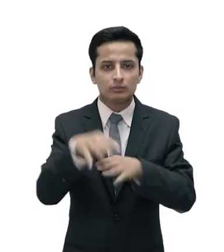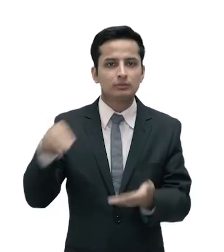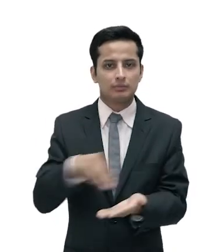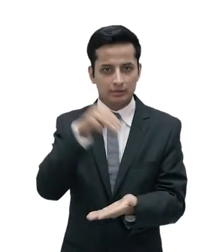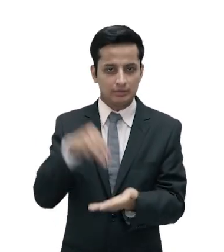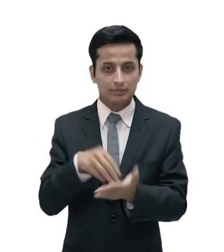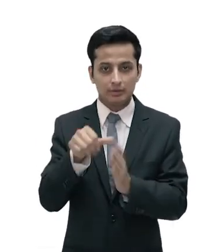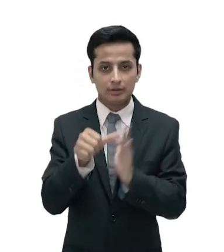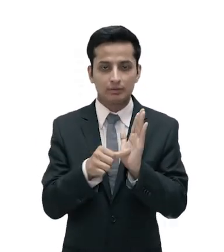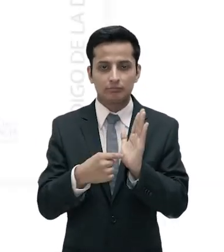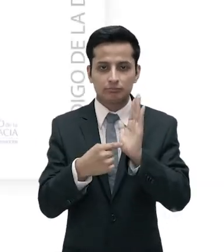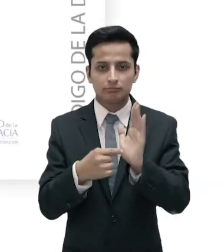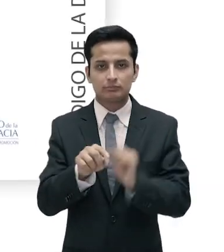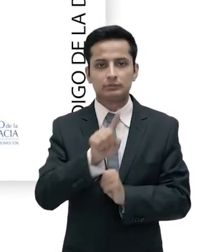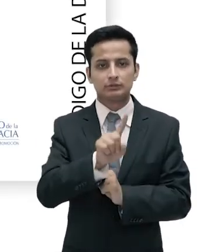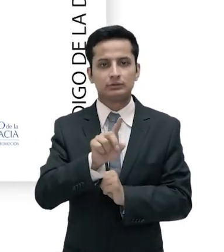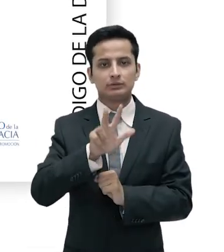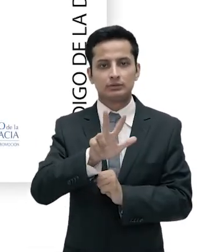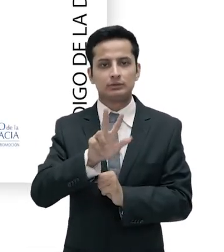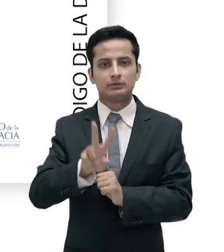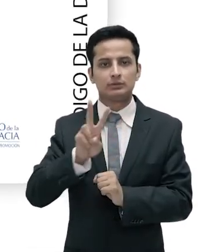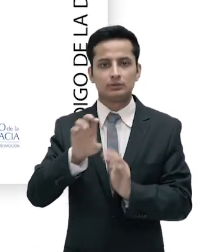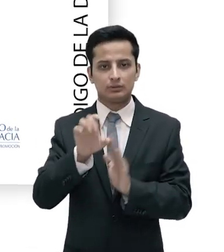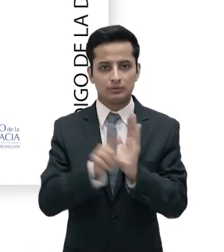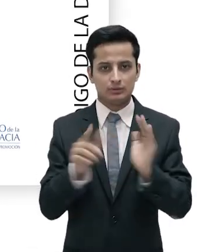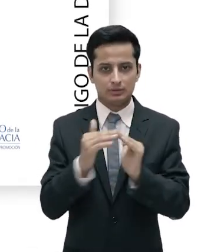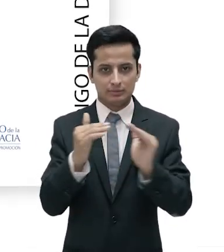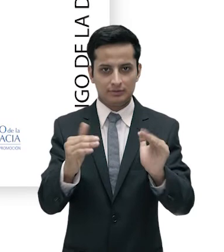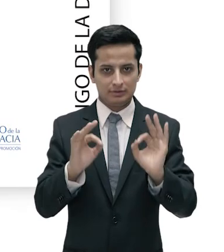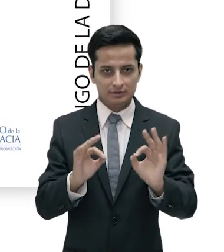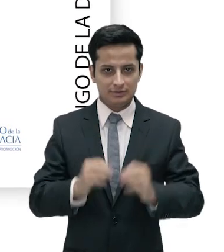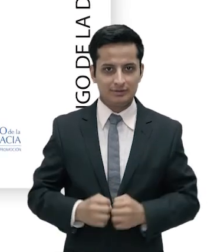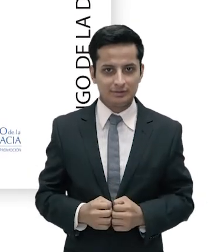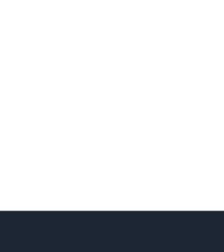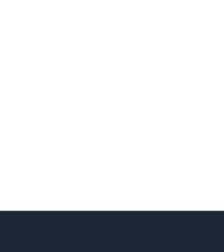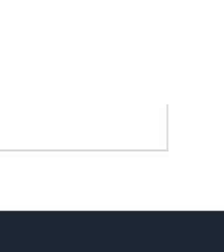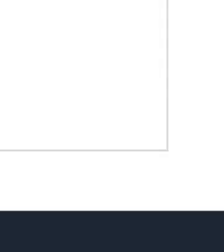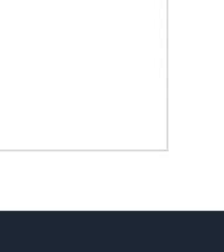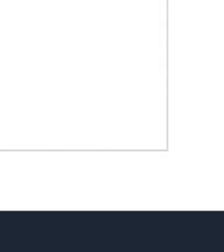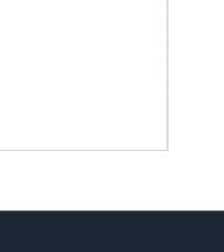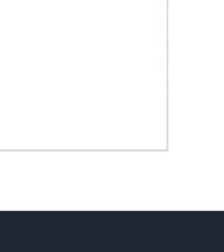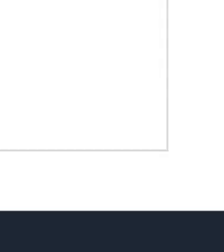Guayas, Los Ríos y Manabí, conforme al artículo 132 del Código de la Democracia.